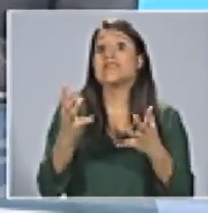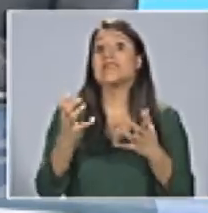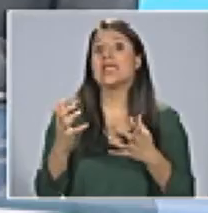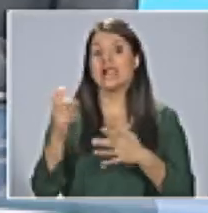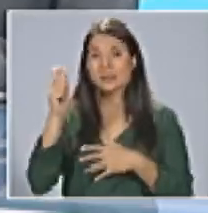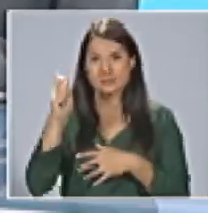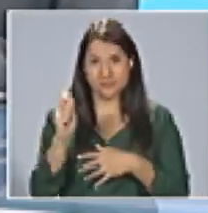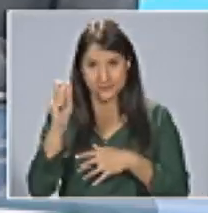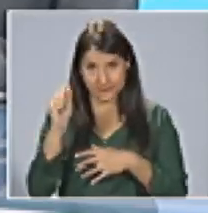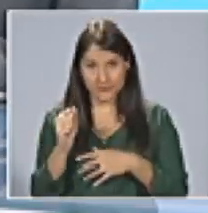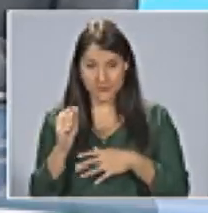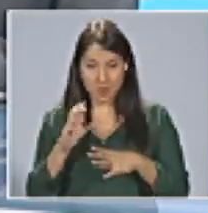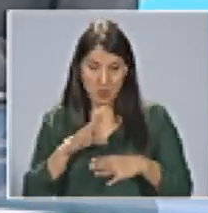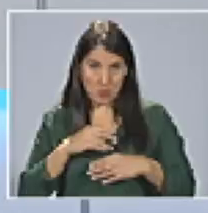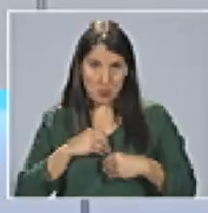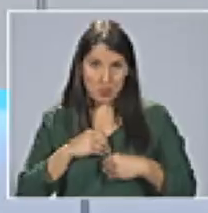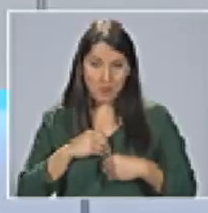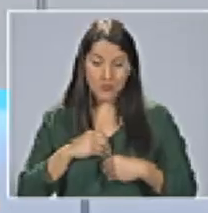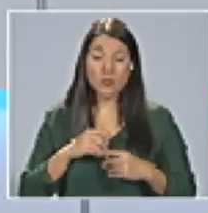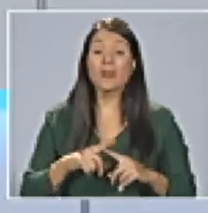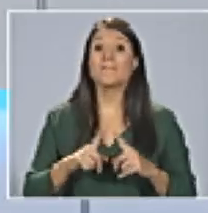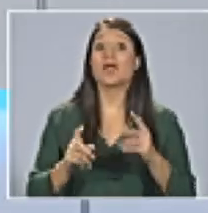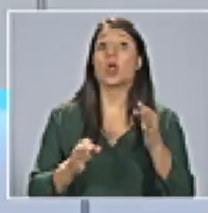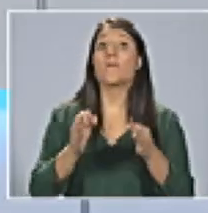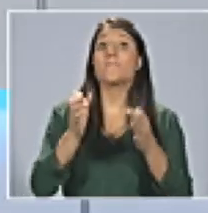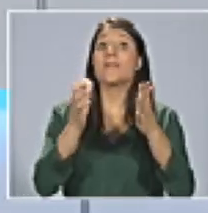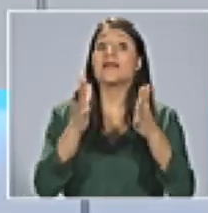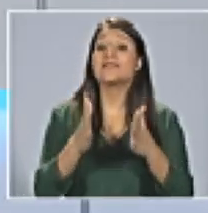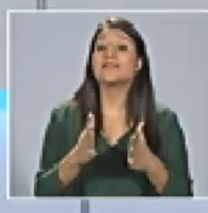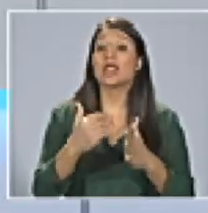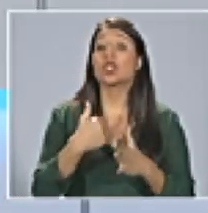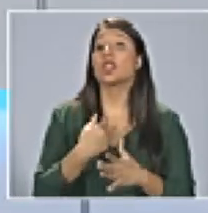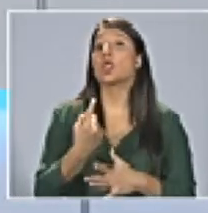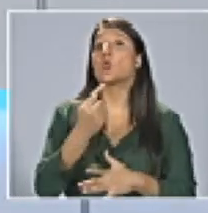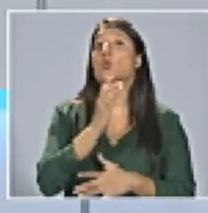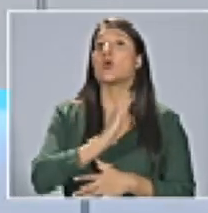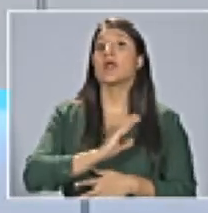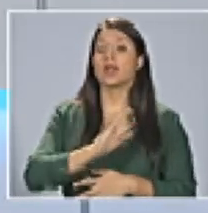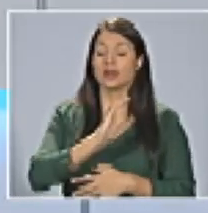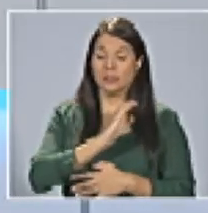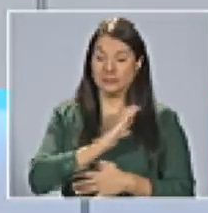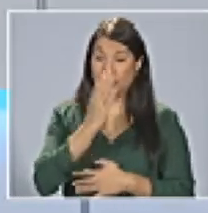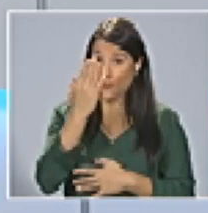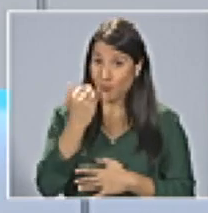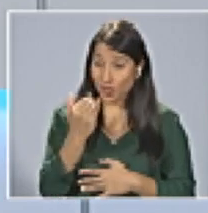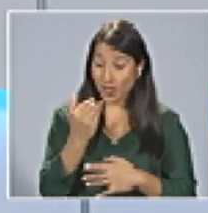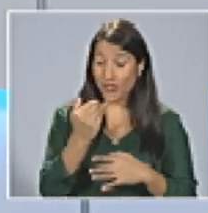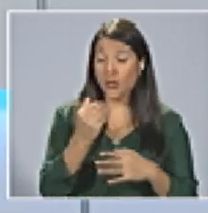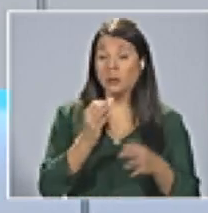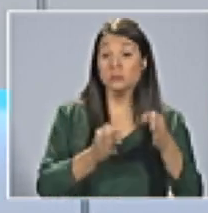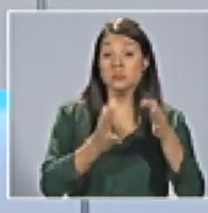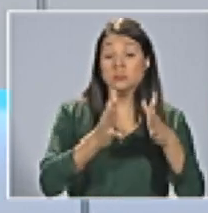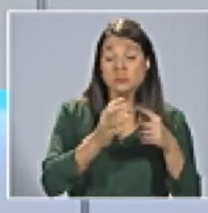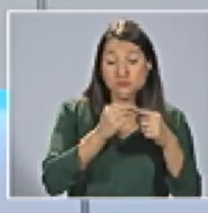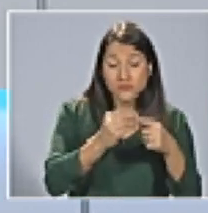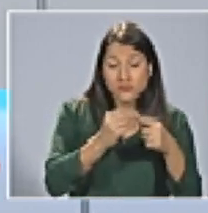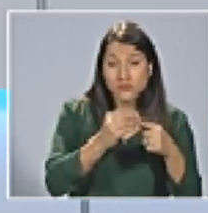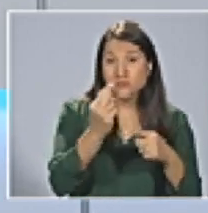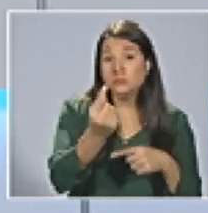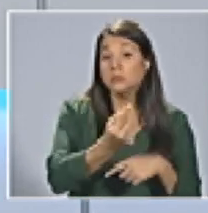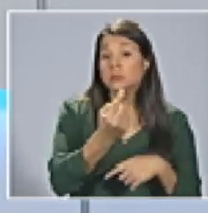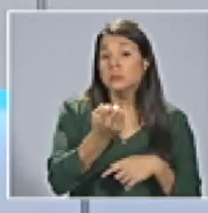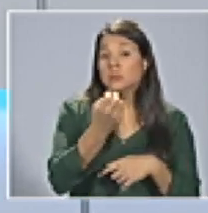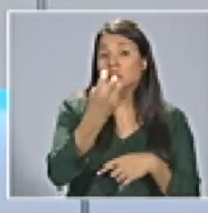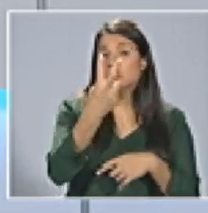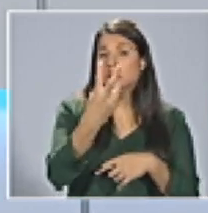a ejercer el derecho. En el caso de los magistrados está la particularidad que de los titulares, solo 2 actualmente